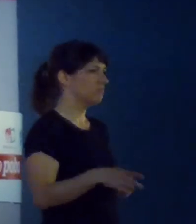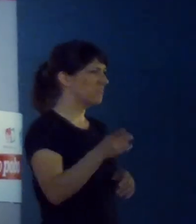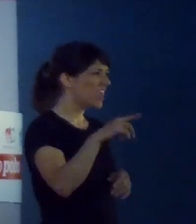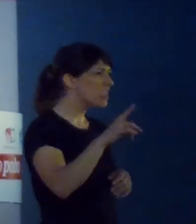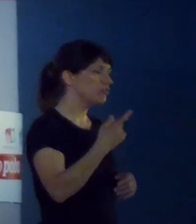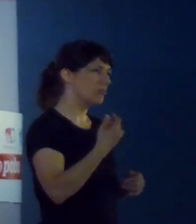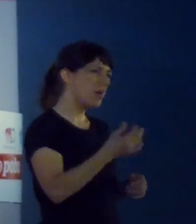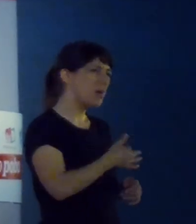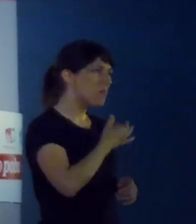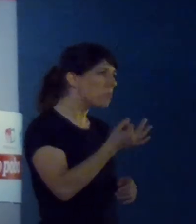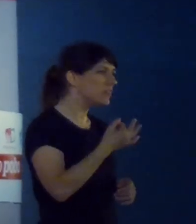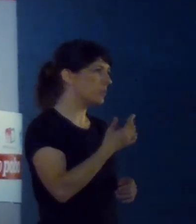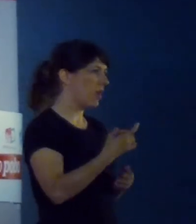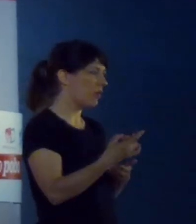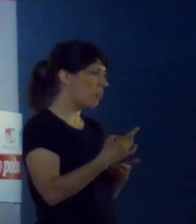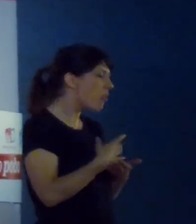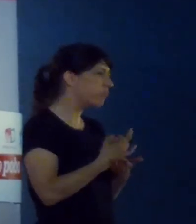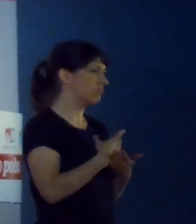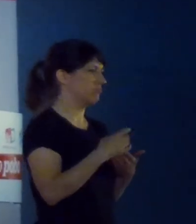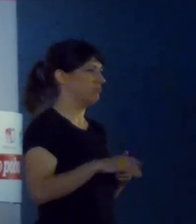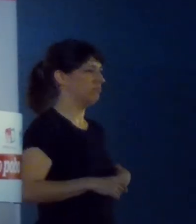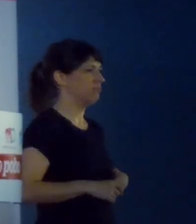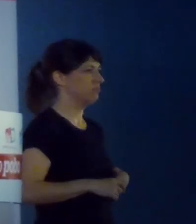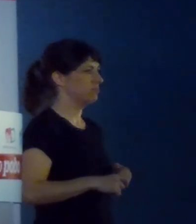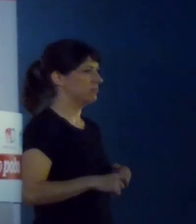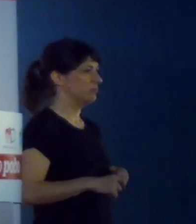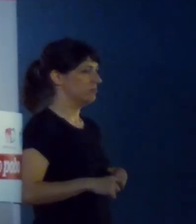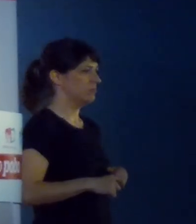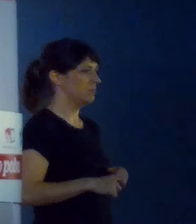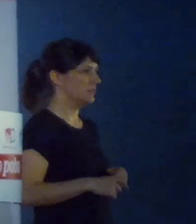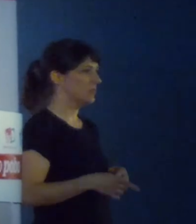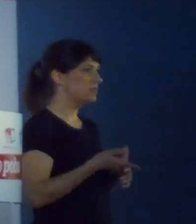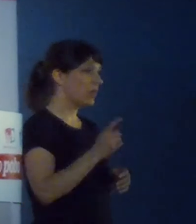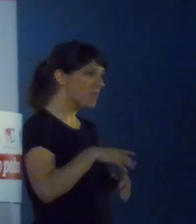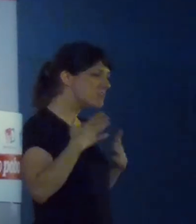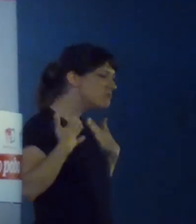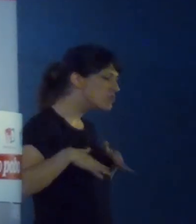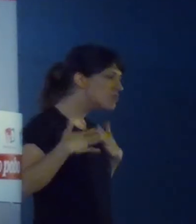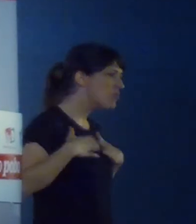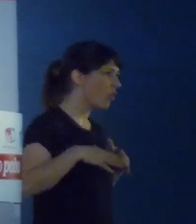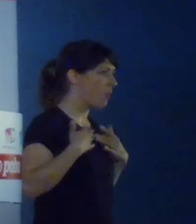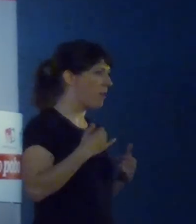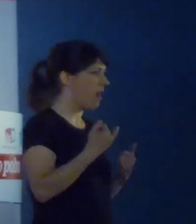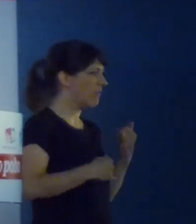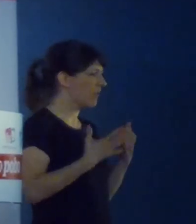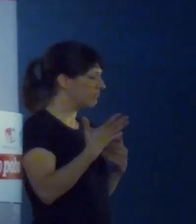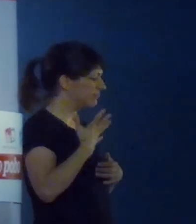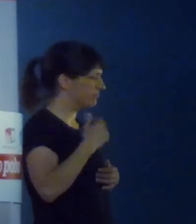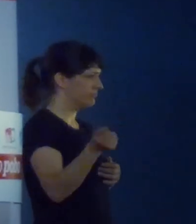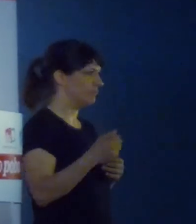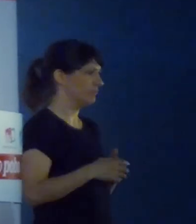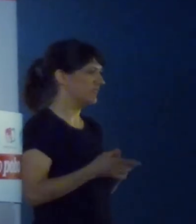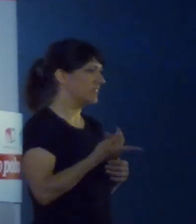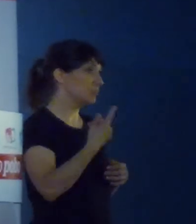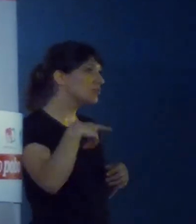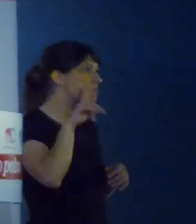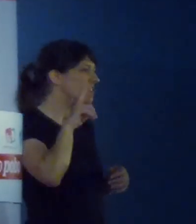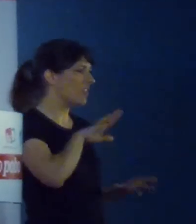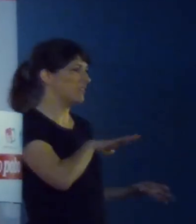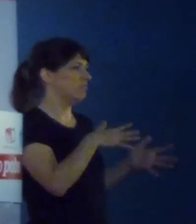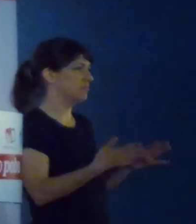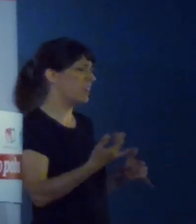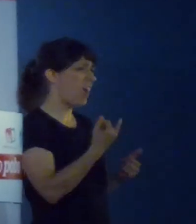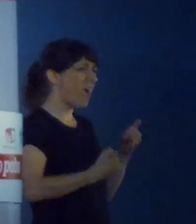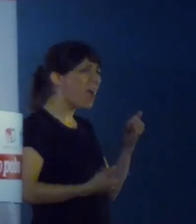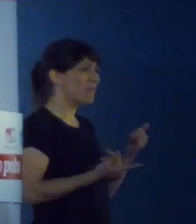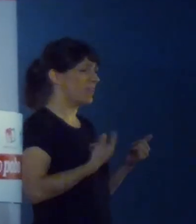Botaronme estrume nas galas de un día. A roupa de cote puxeron mentiras. Nin pedra